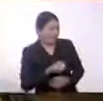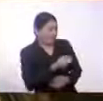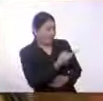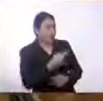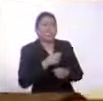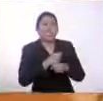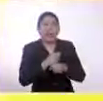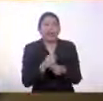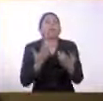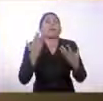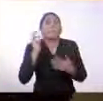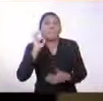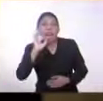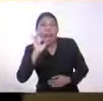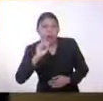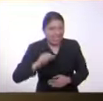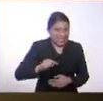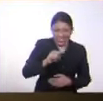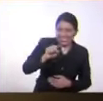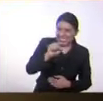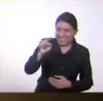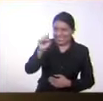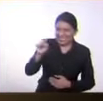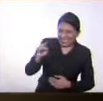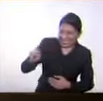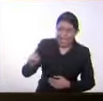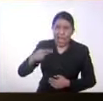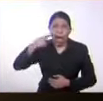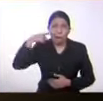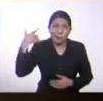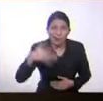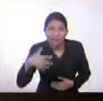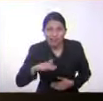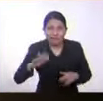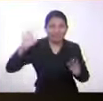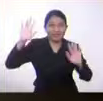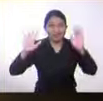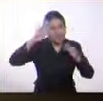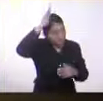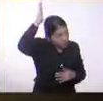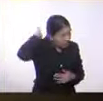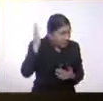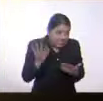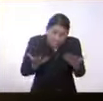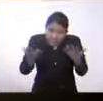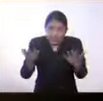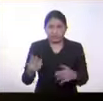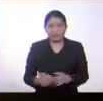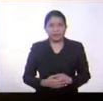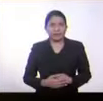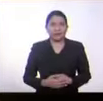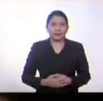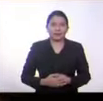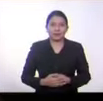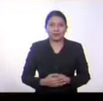corto y seguro si existe el largo y peligroso? Ay, yo me pregunto lo mismo.